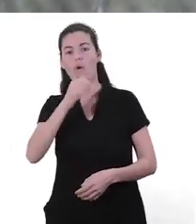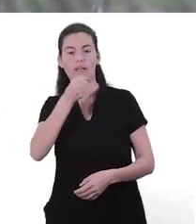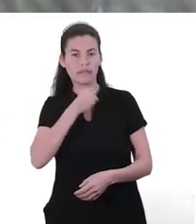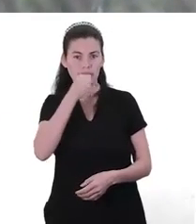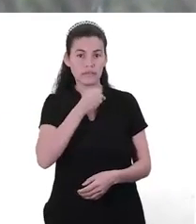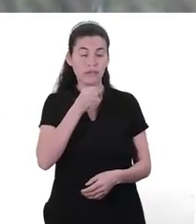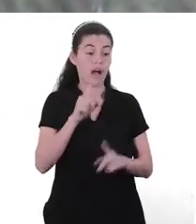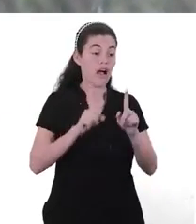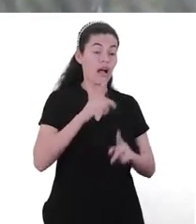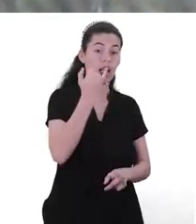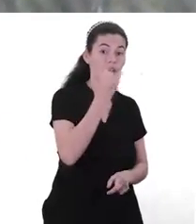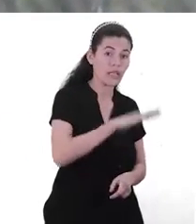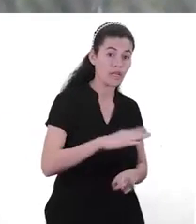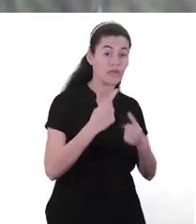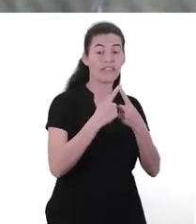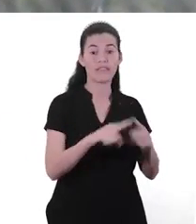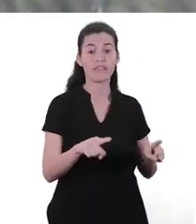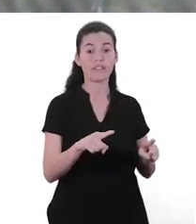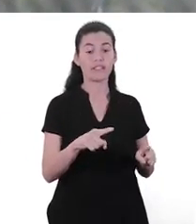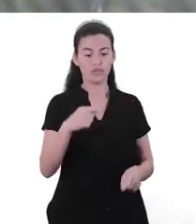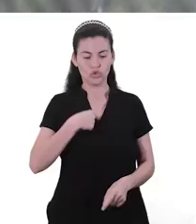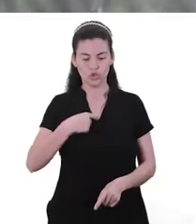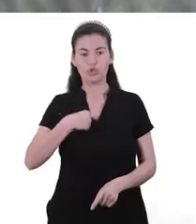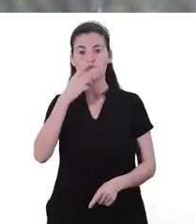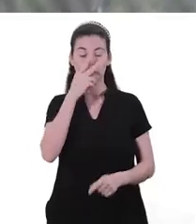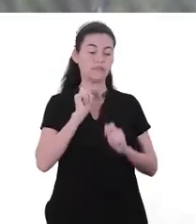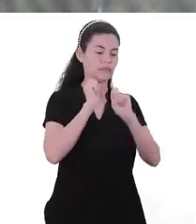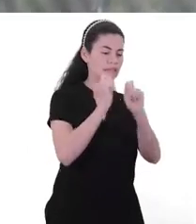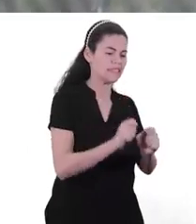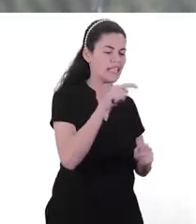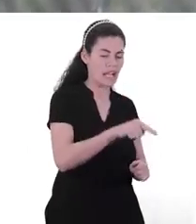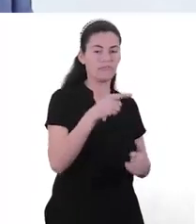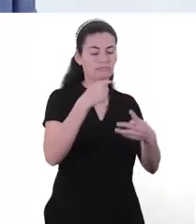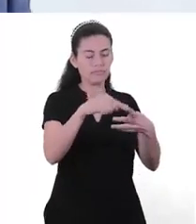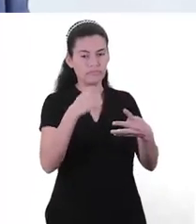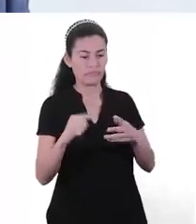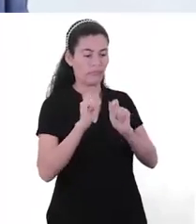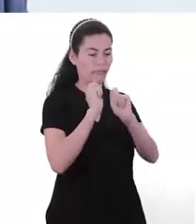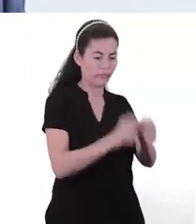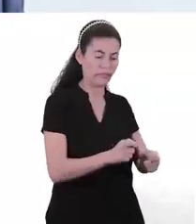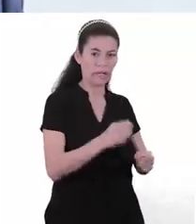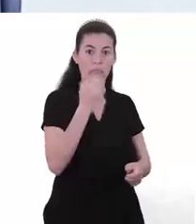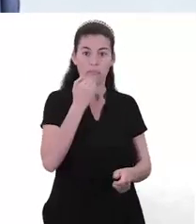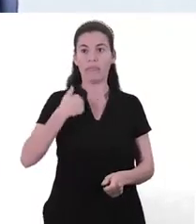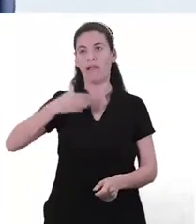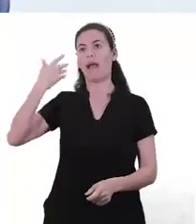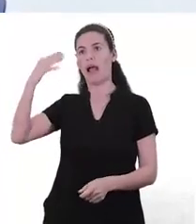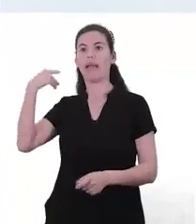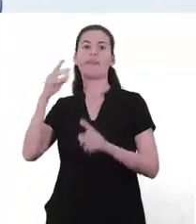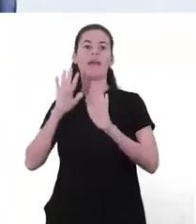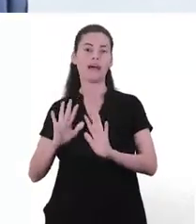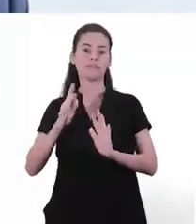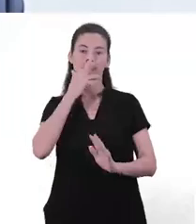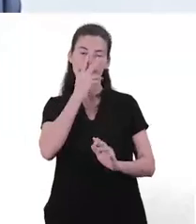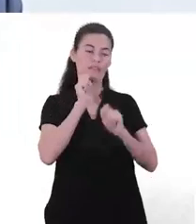ninguno de los dos, ¿verdad? Pero es la frustración de la mamá de yo necesito que ella haga esto, esto, esto, ¿verdad? Porque entonces, yo me fui toda la vida, ella claro, se tiene que ir también